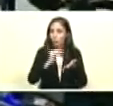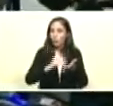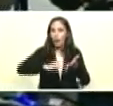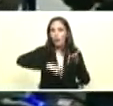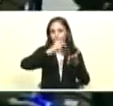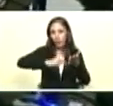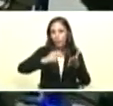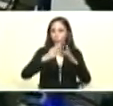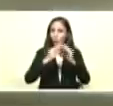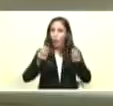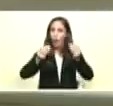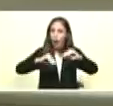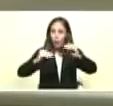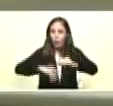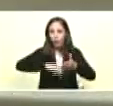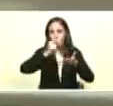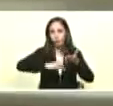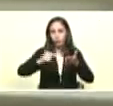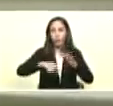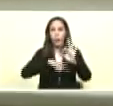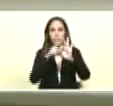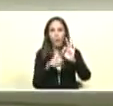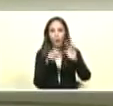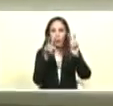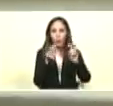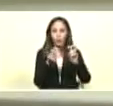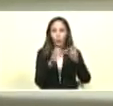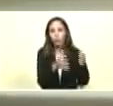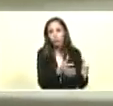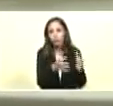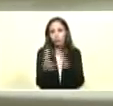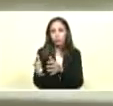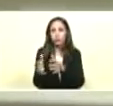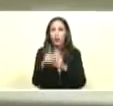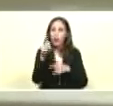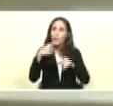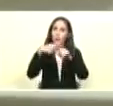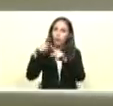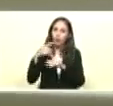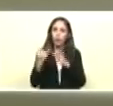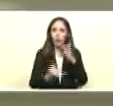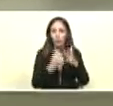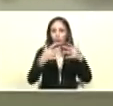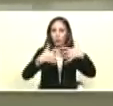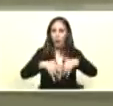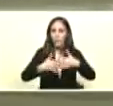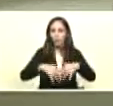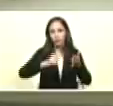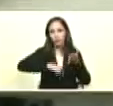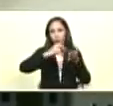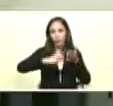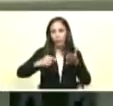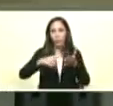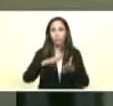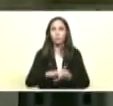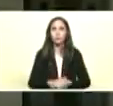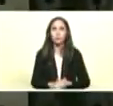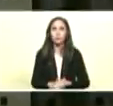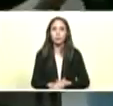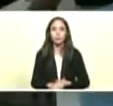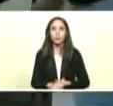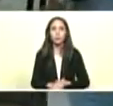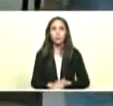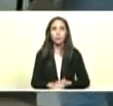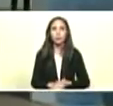la Superintendencia de la Criptomoneda Venezolana y distintas empresas. La primera de ellas, en